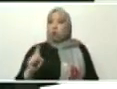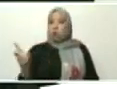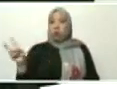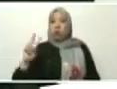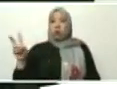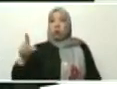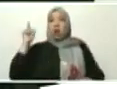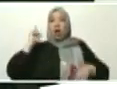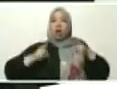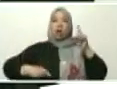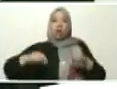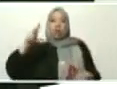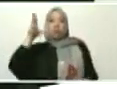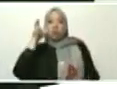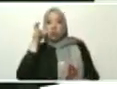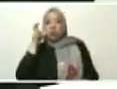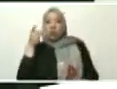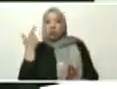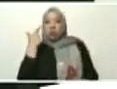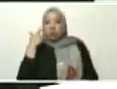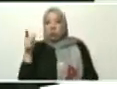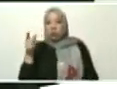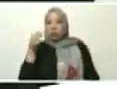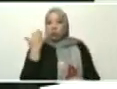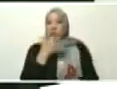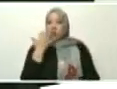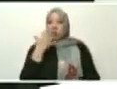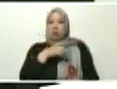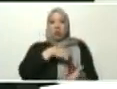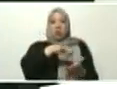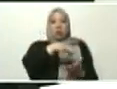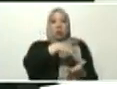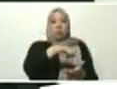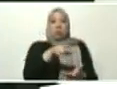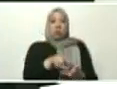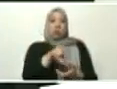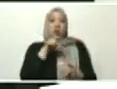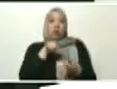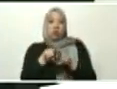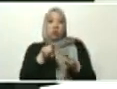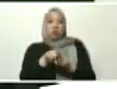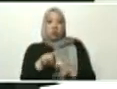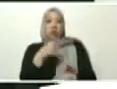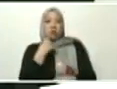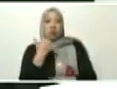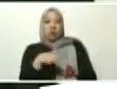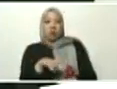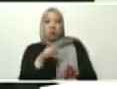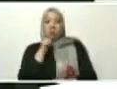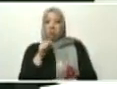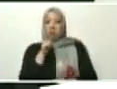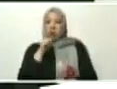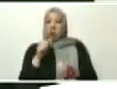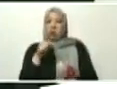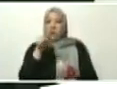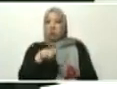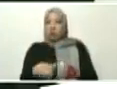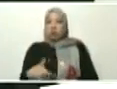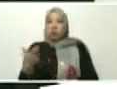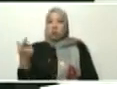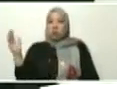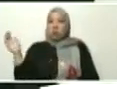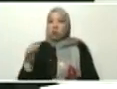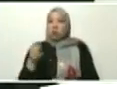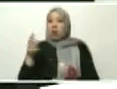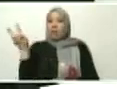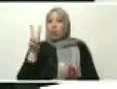Yo he visto algunos que se la dan de cómicos en Miami, he visto algunos que se la dan de cómicos en Miami, mal hablando de Venezuela. Mijo, si no vas a